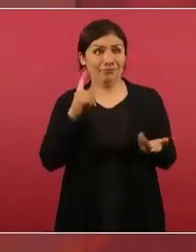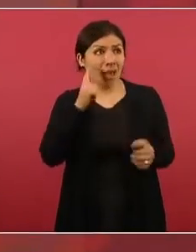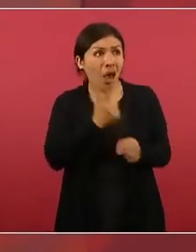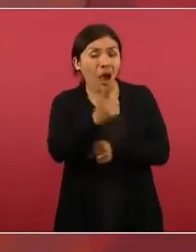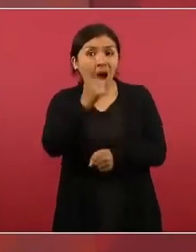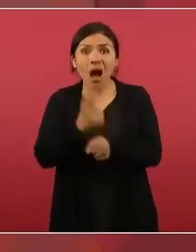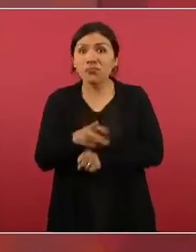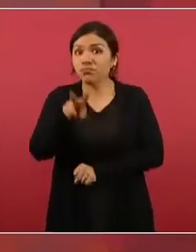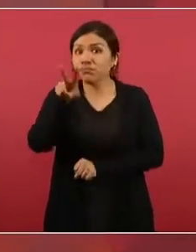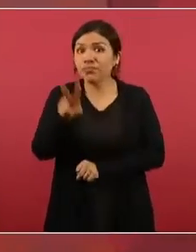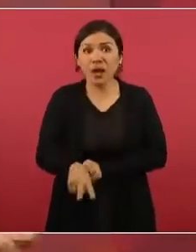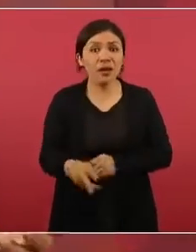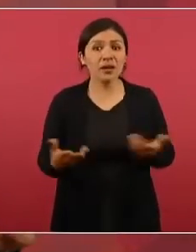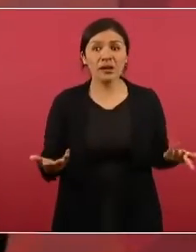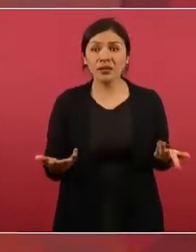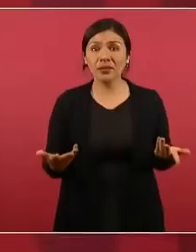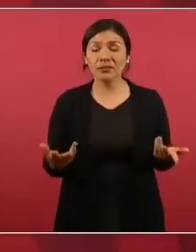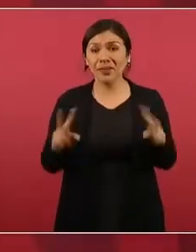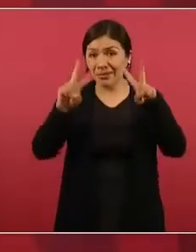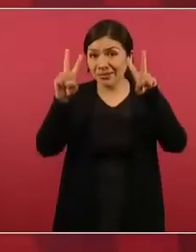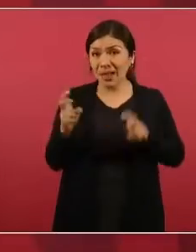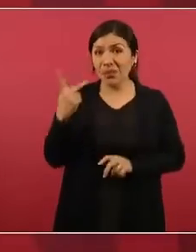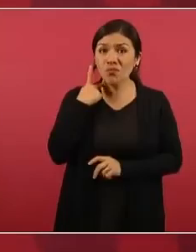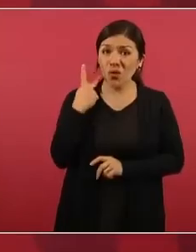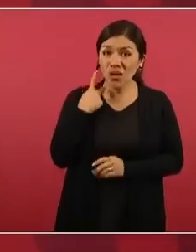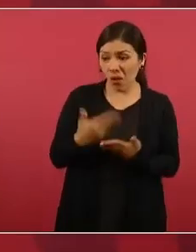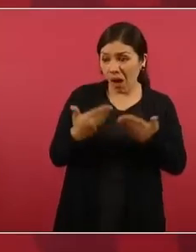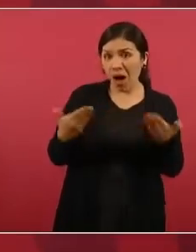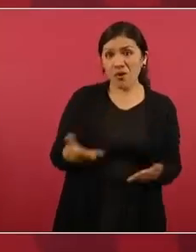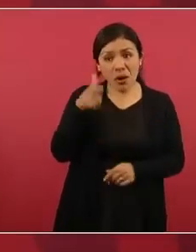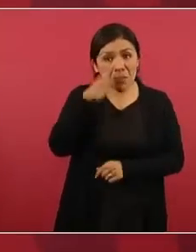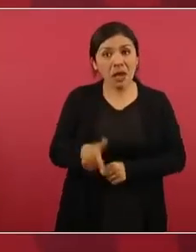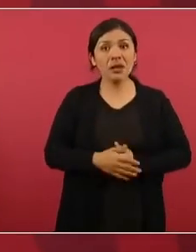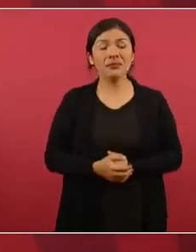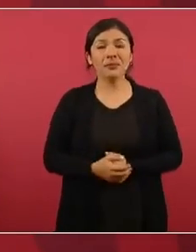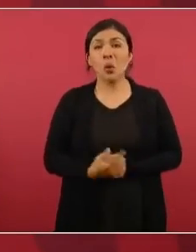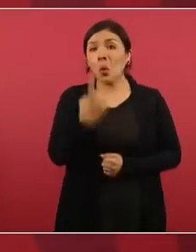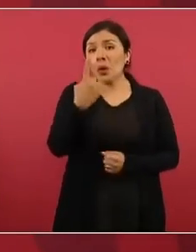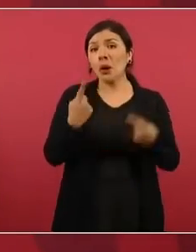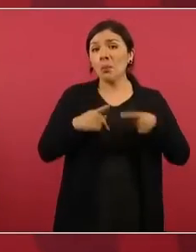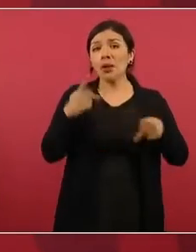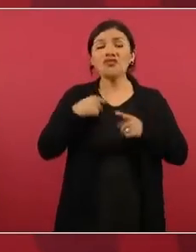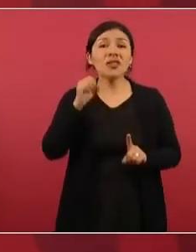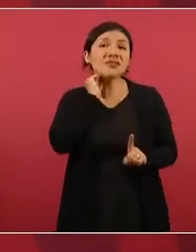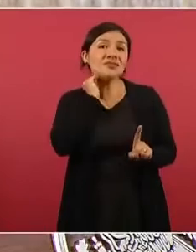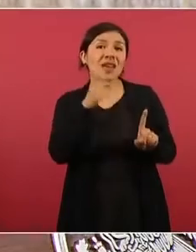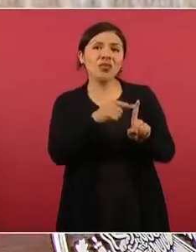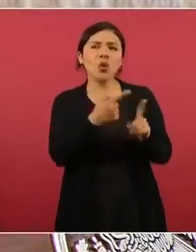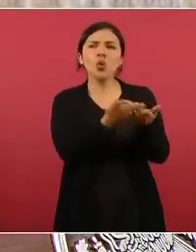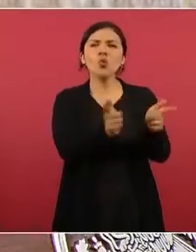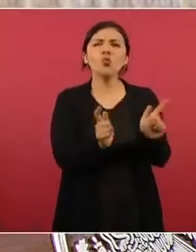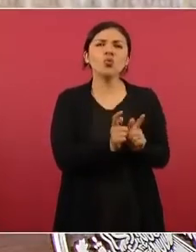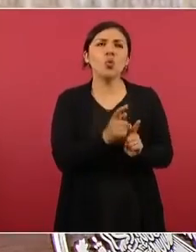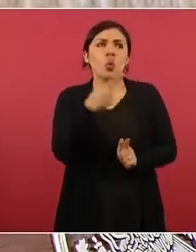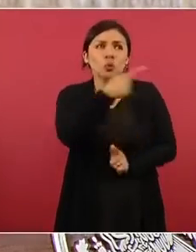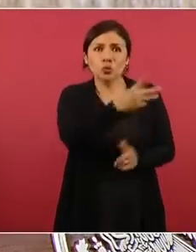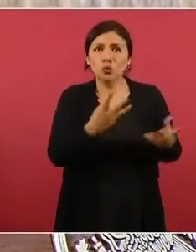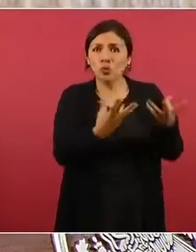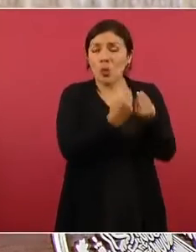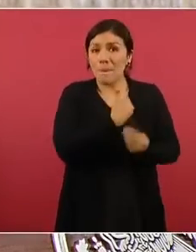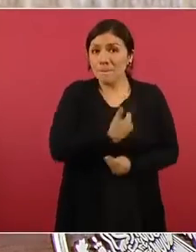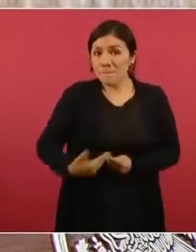constatando en lo político. Un senador del partido del